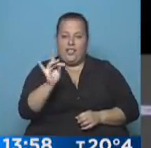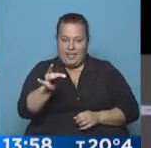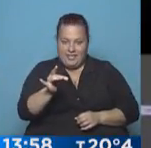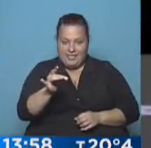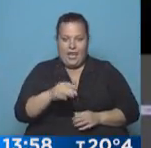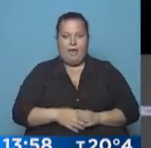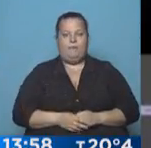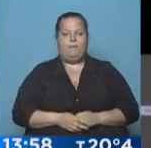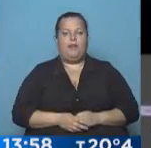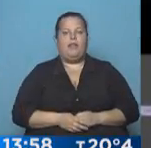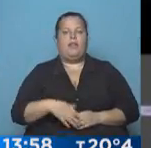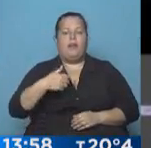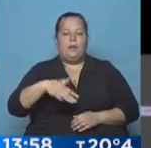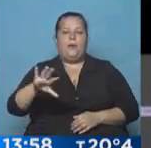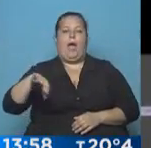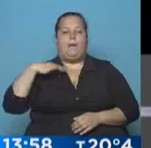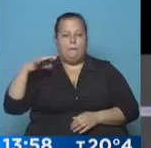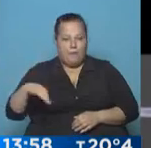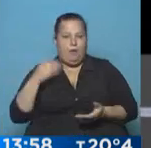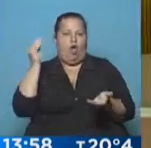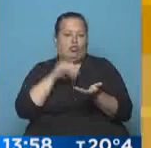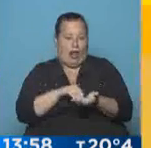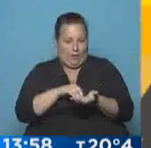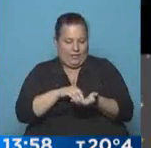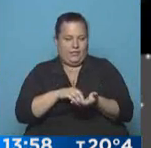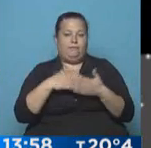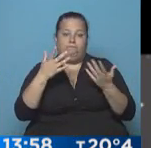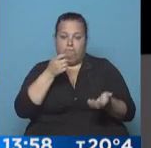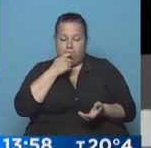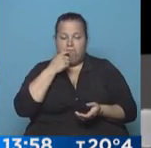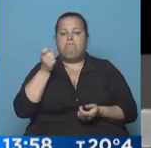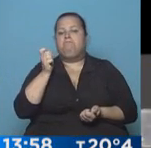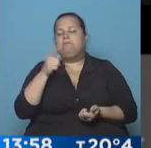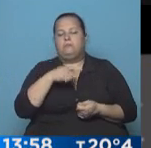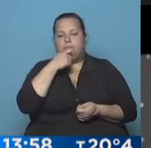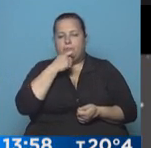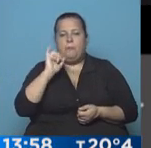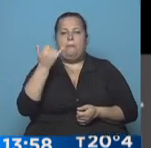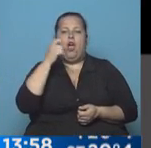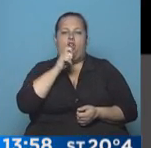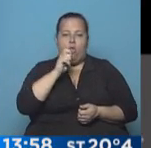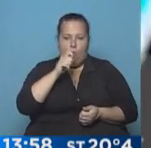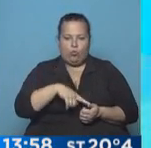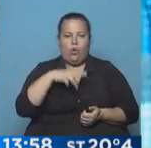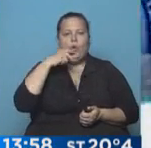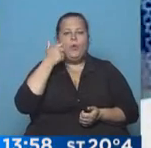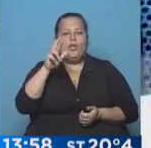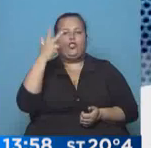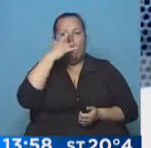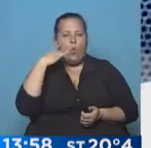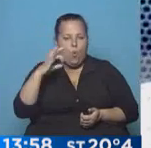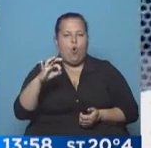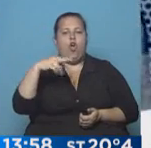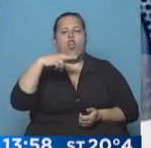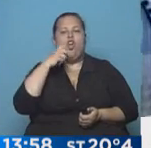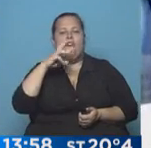se esté entregando una vez más este premio. Por ejemplo, nominados como mejor conductor está Víctor Hugo, Luis